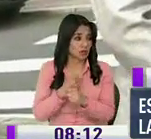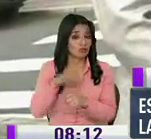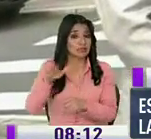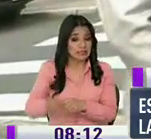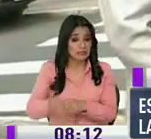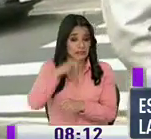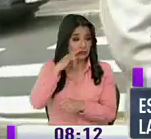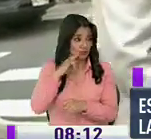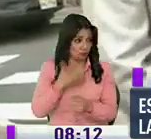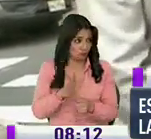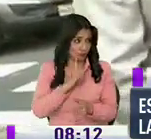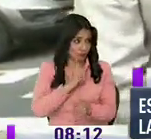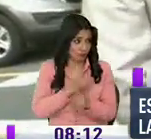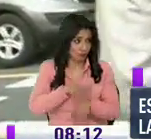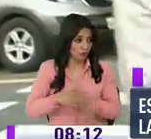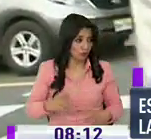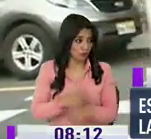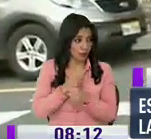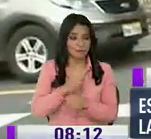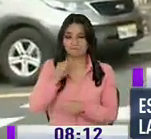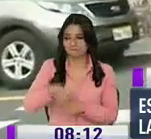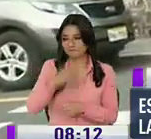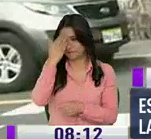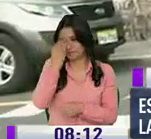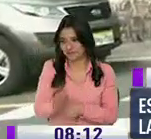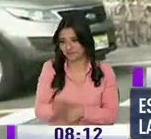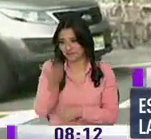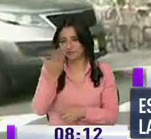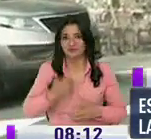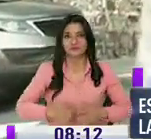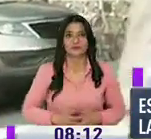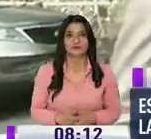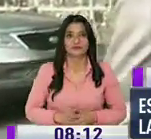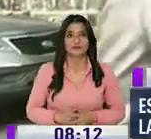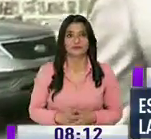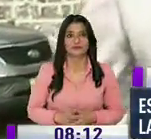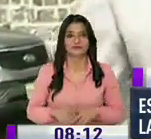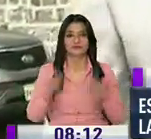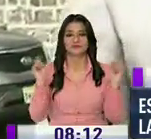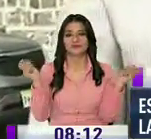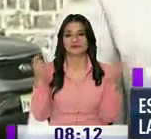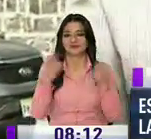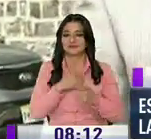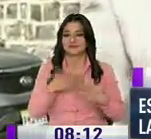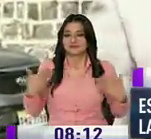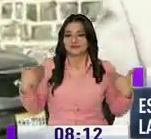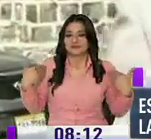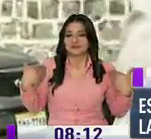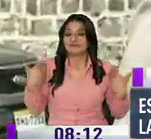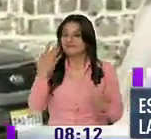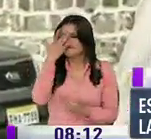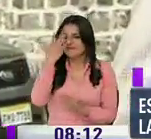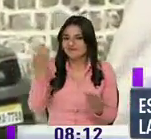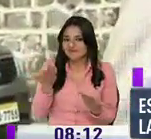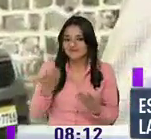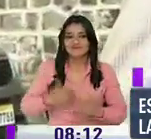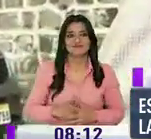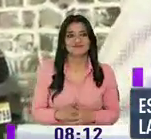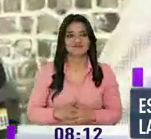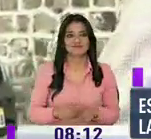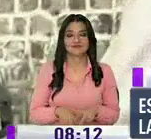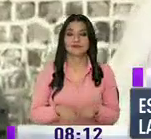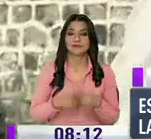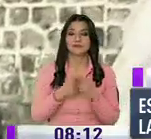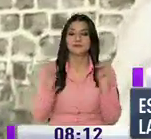seguridad. Sí, Sofi, buenos días. En realidad estamos de fiesta, estamos alegres porque comienzan las